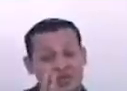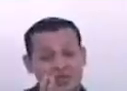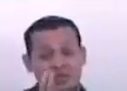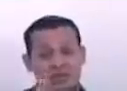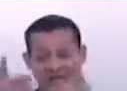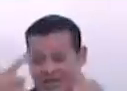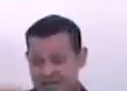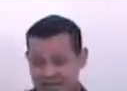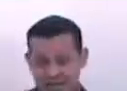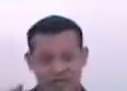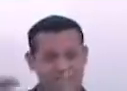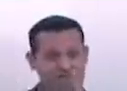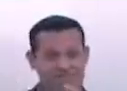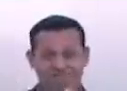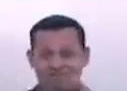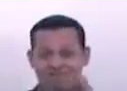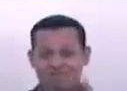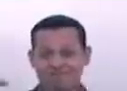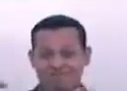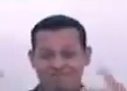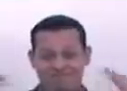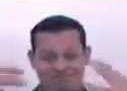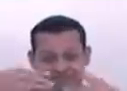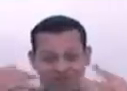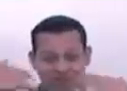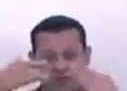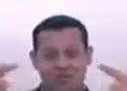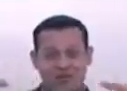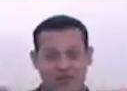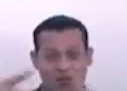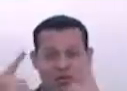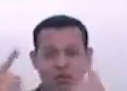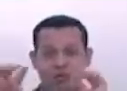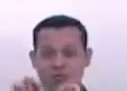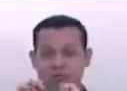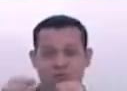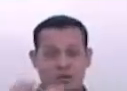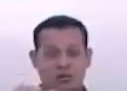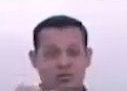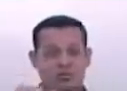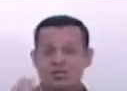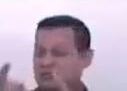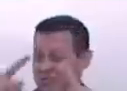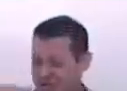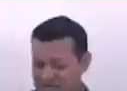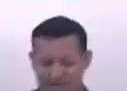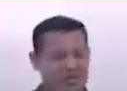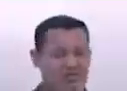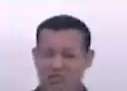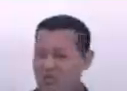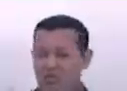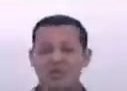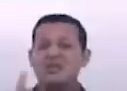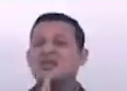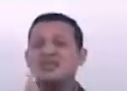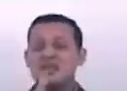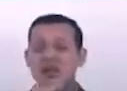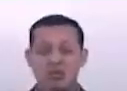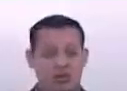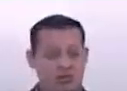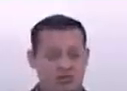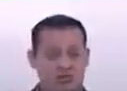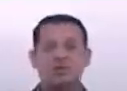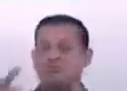la guerra contra las pandillas. Vamos a seguir. Le duela a quien le duela. Vamos